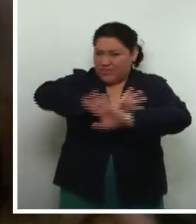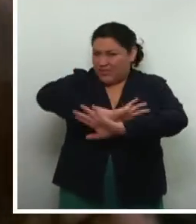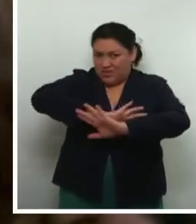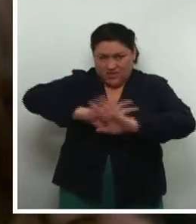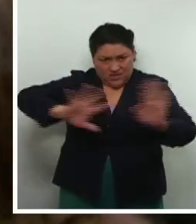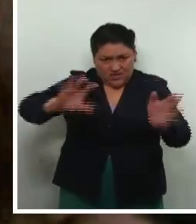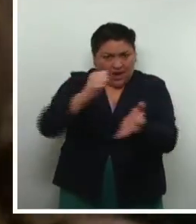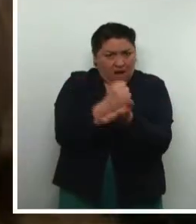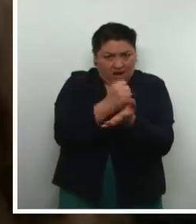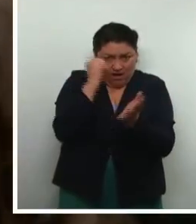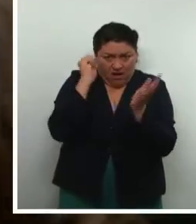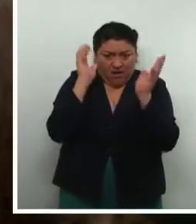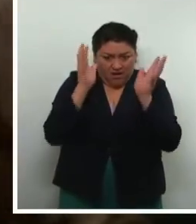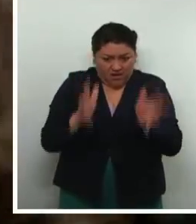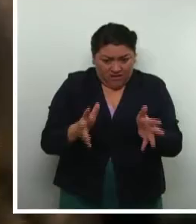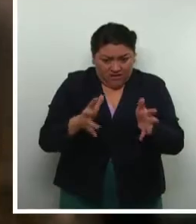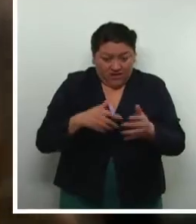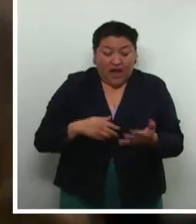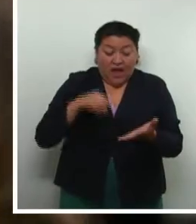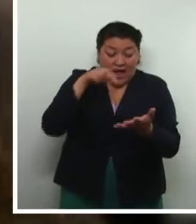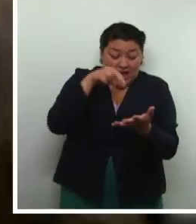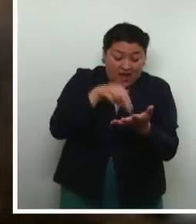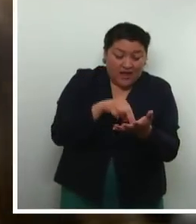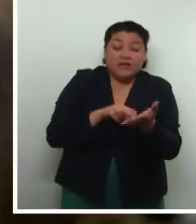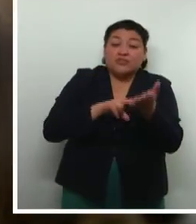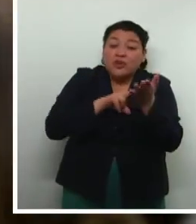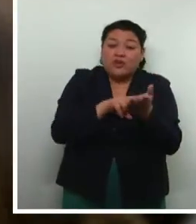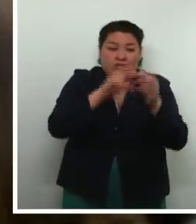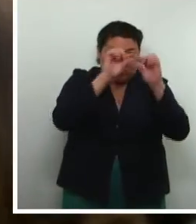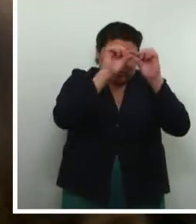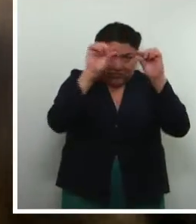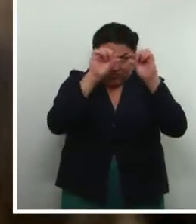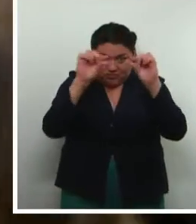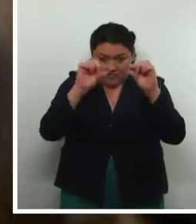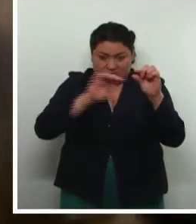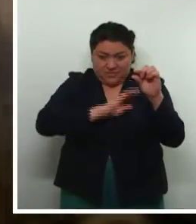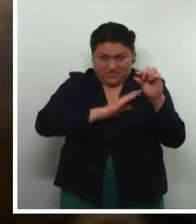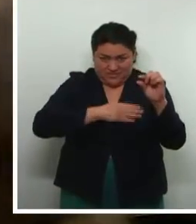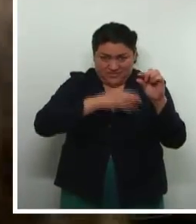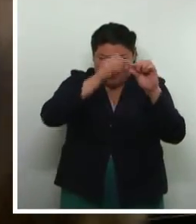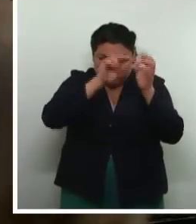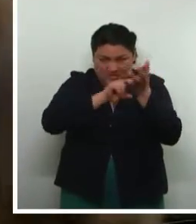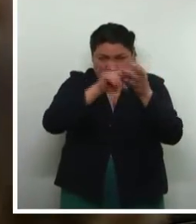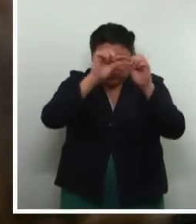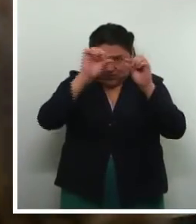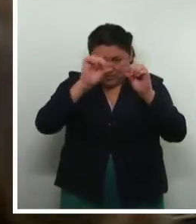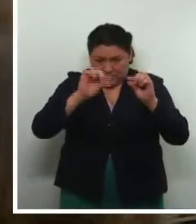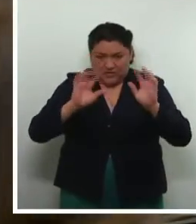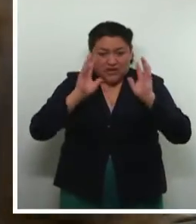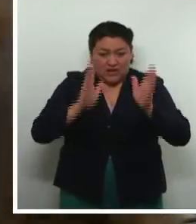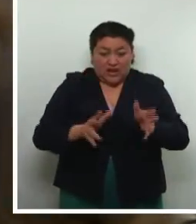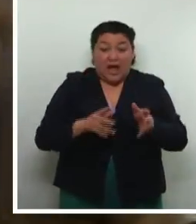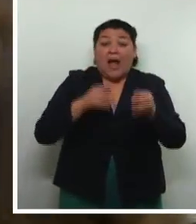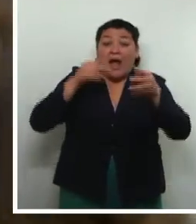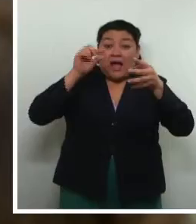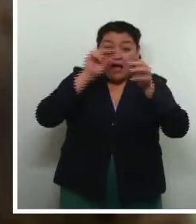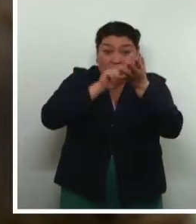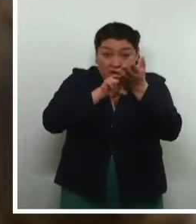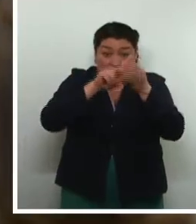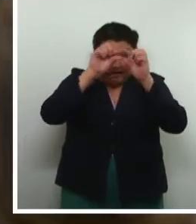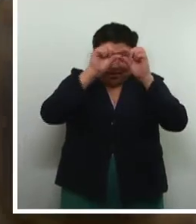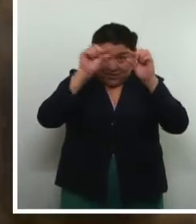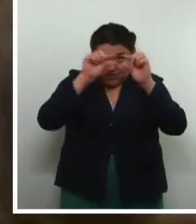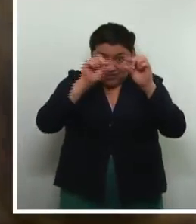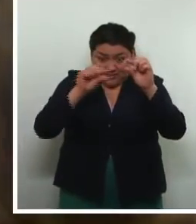Expresamente eso aparece en negritas, así. Y esas partes que